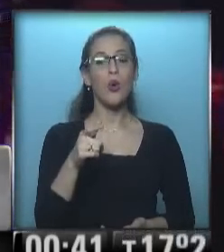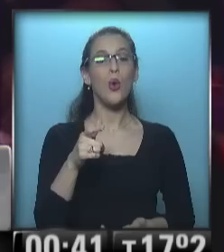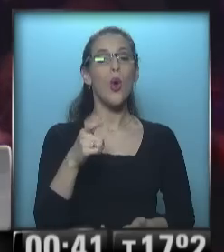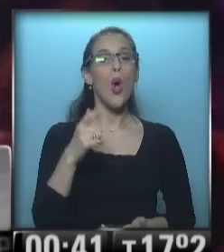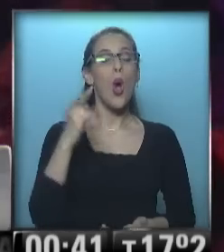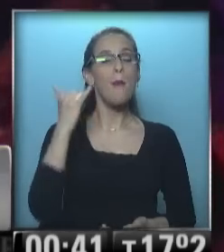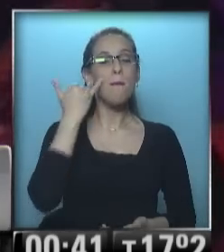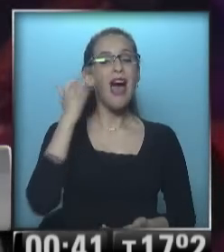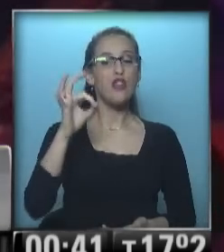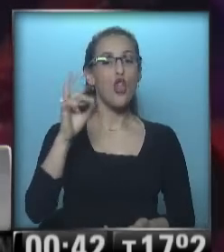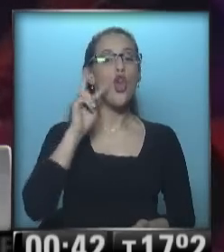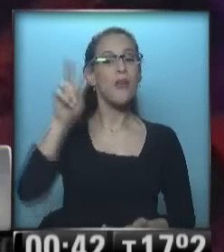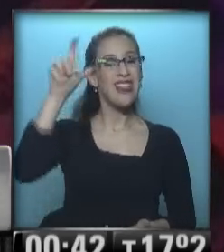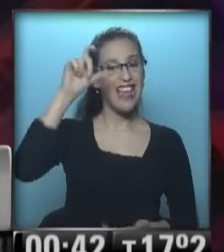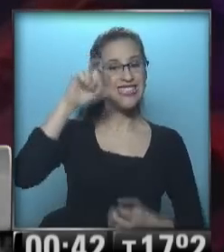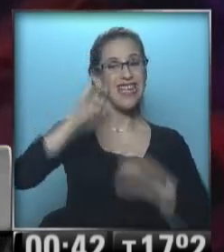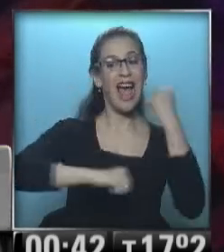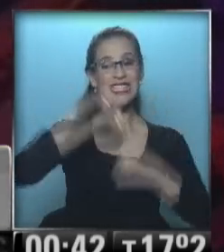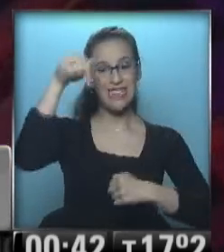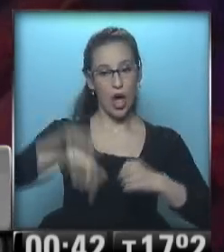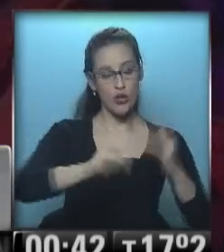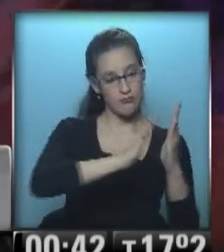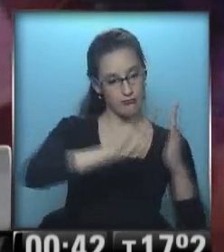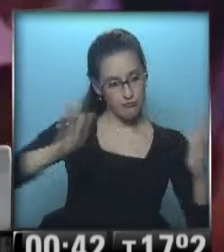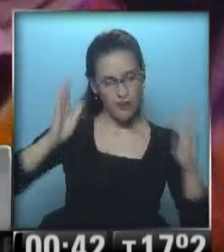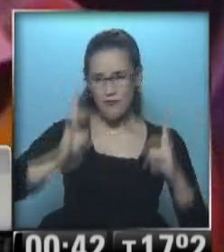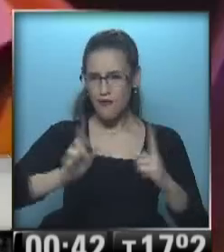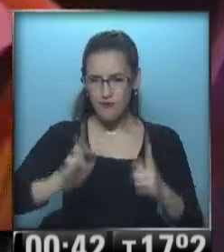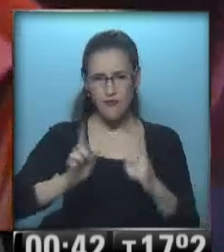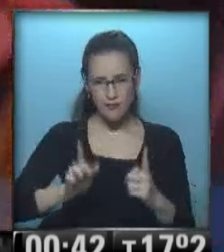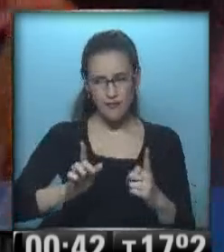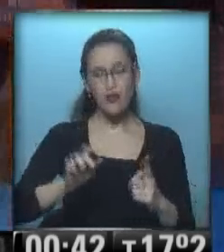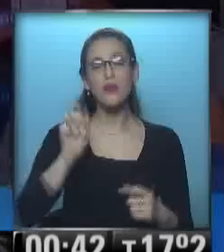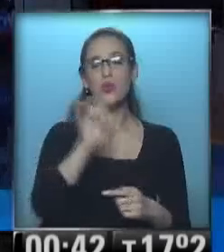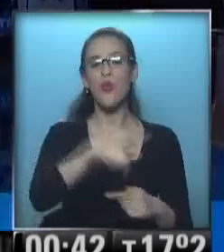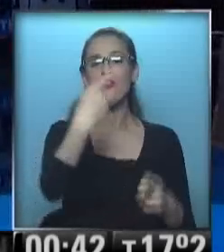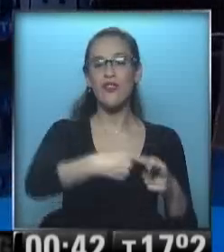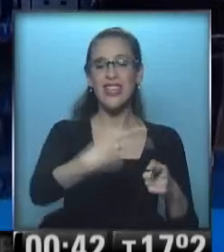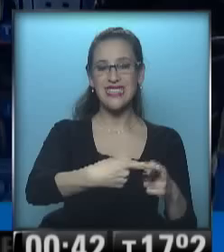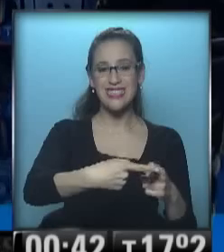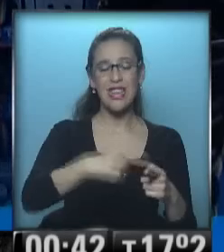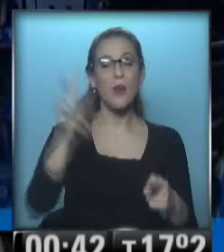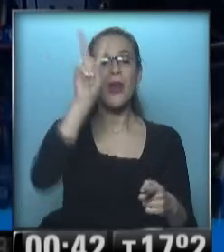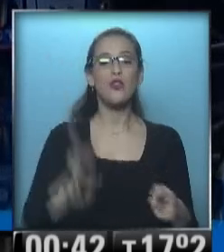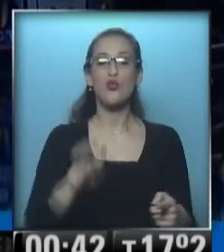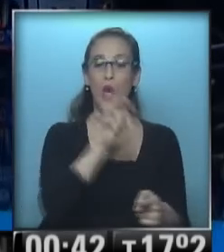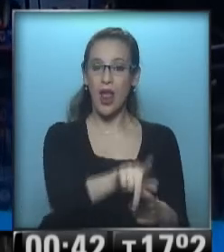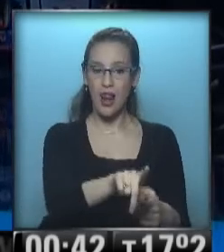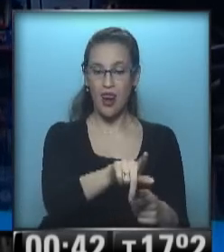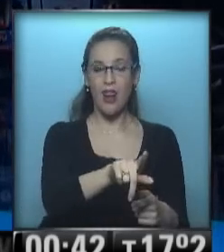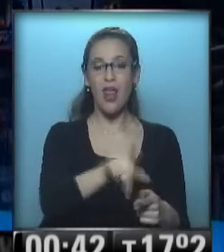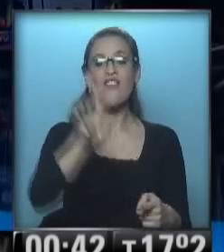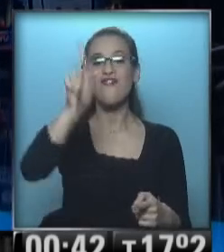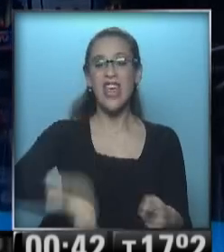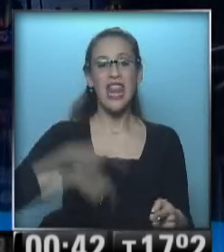2010, luego un recital en Caracas, en Venezuela, sufrió este ACV que lo tuvo en coma